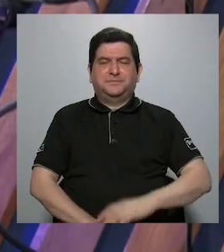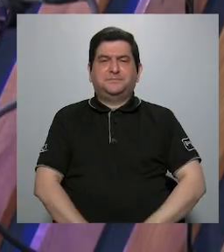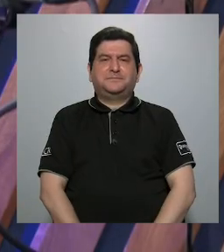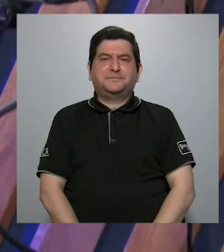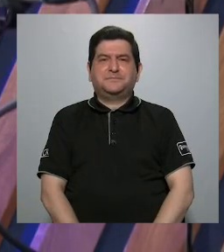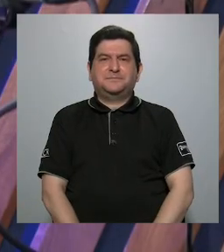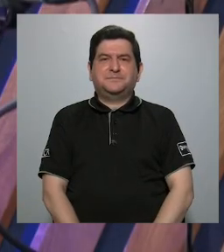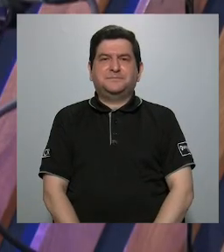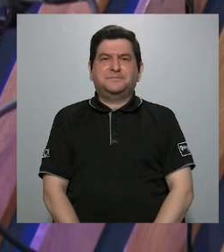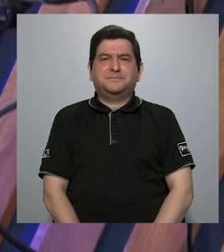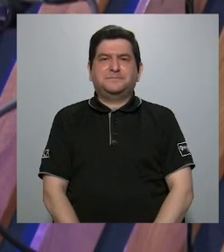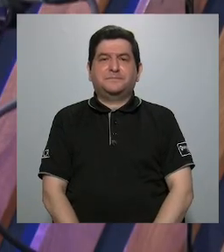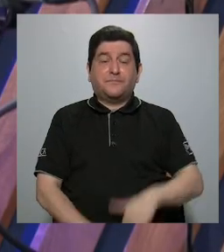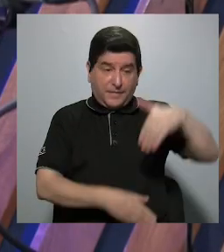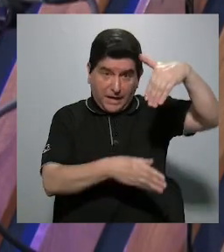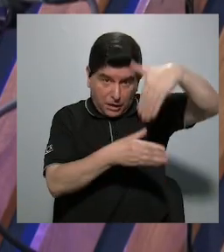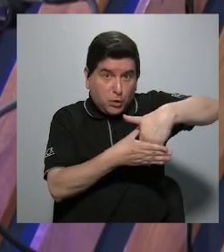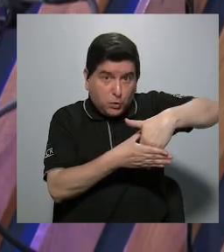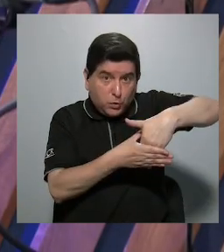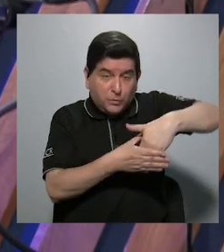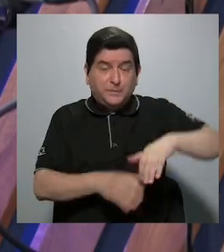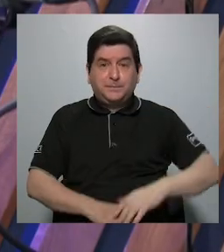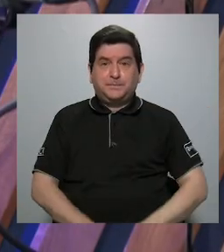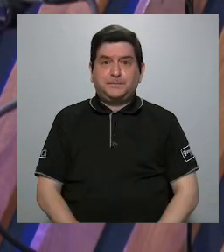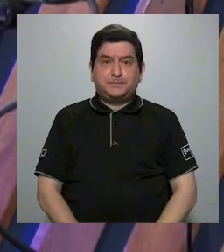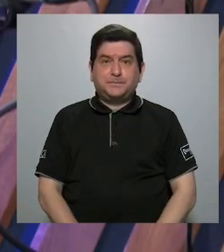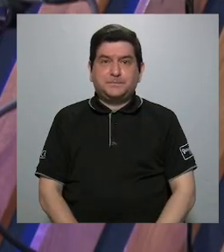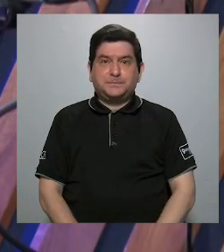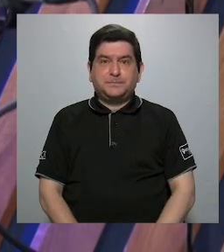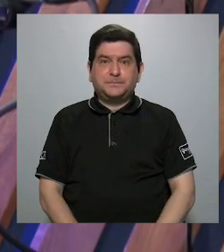oficinas gubernamentales, entre ellas